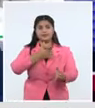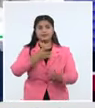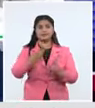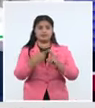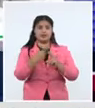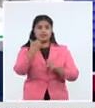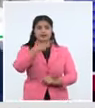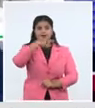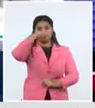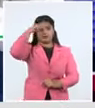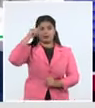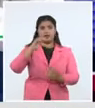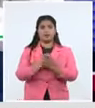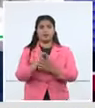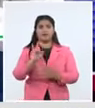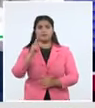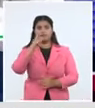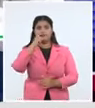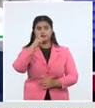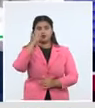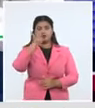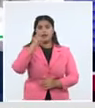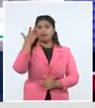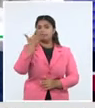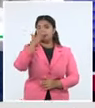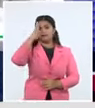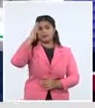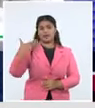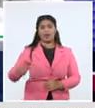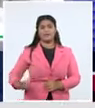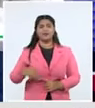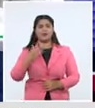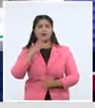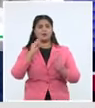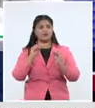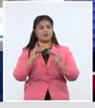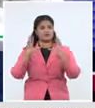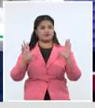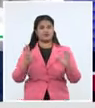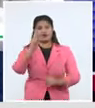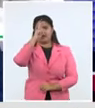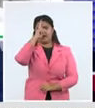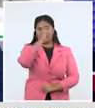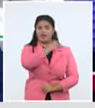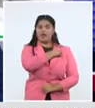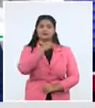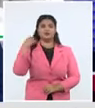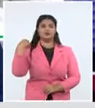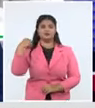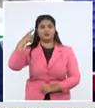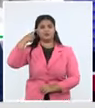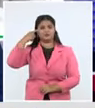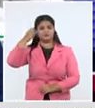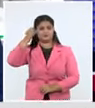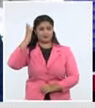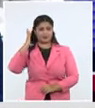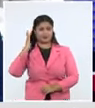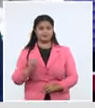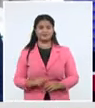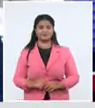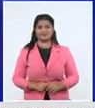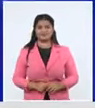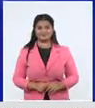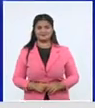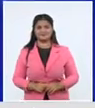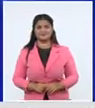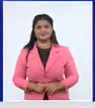Rami, y doy la bienvenida, como cada mañana, al doctor Francisco Durán García, director nacional de epidemiología del Ministerio de Salud Pública.